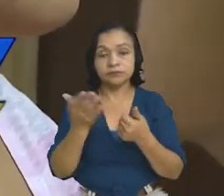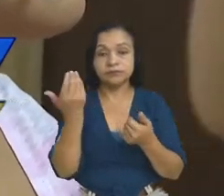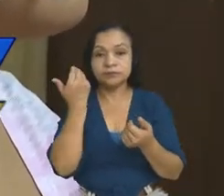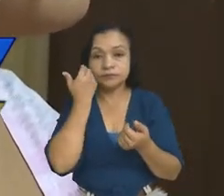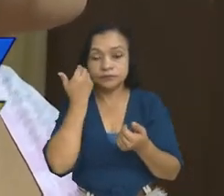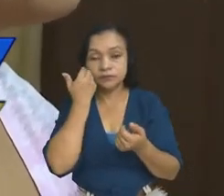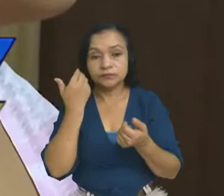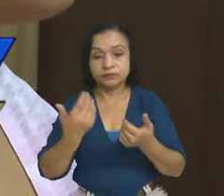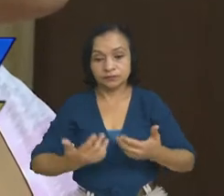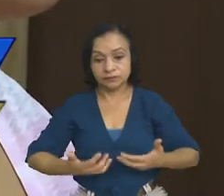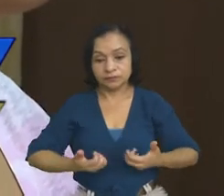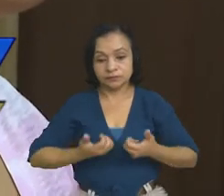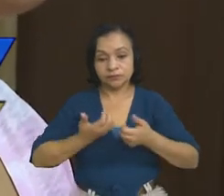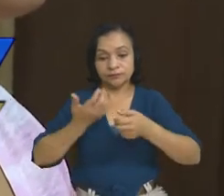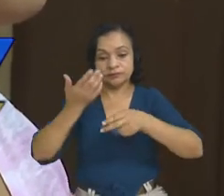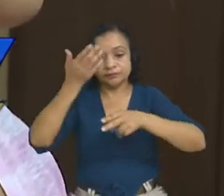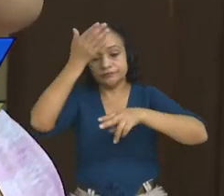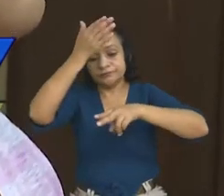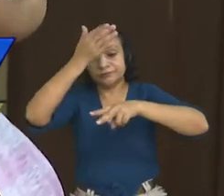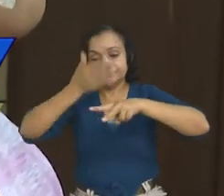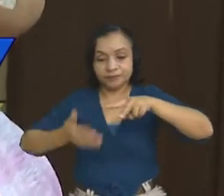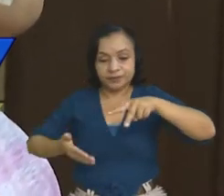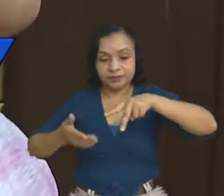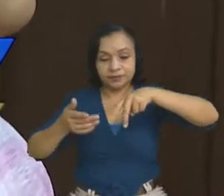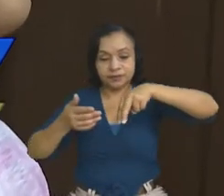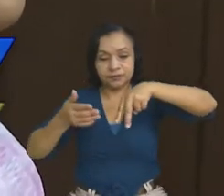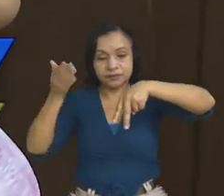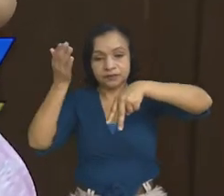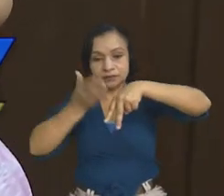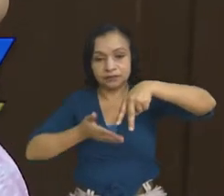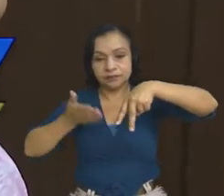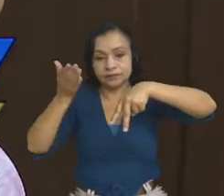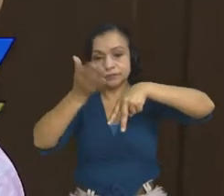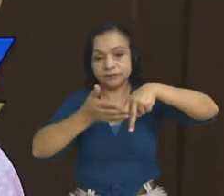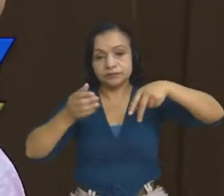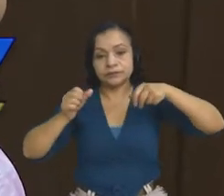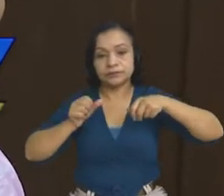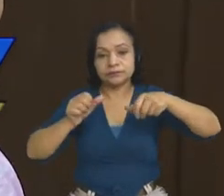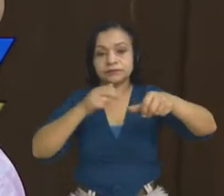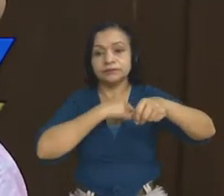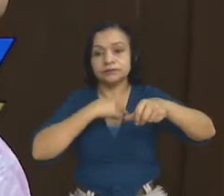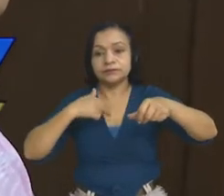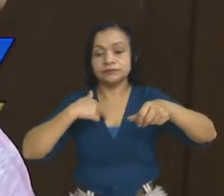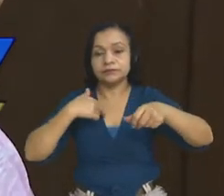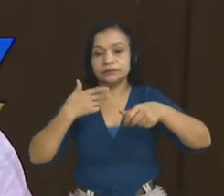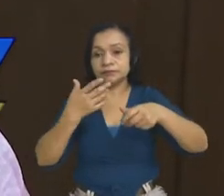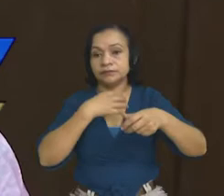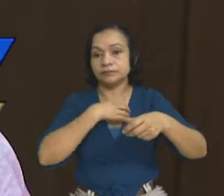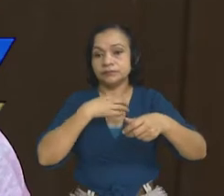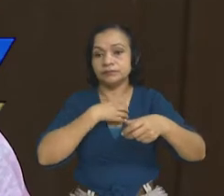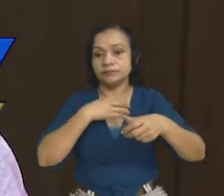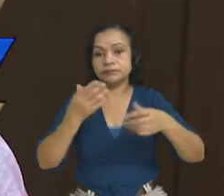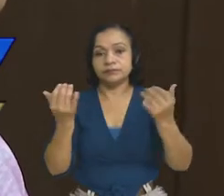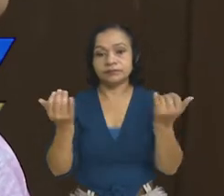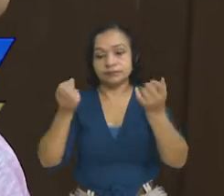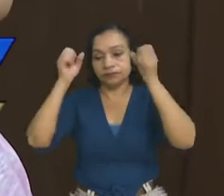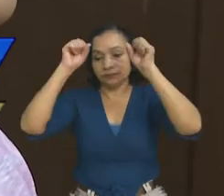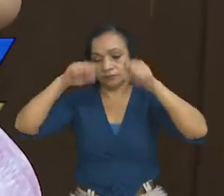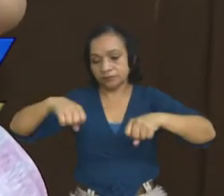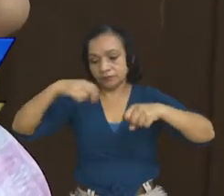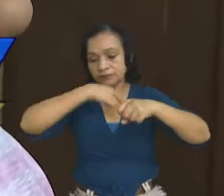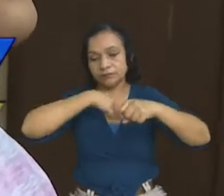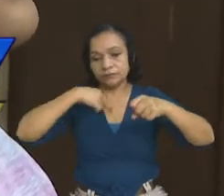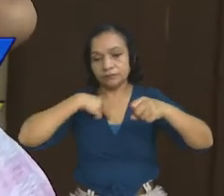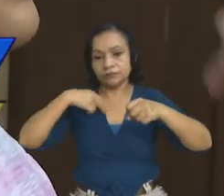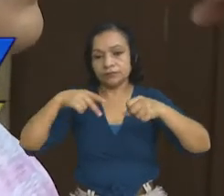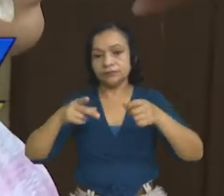de cáncer, tiene que ser amputado un miembro, también son los que asisten a recibir esa atención y tener su prótesis para poder realmente